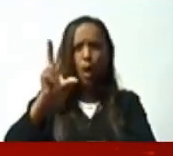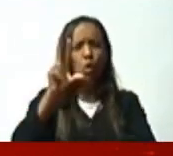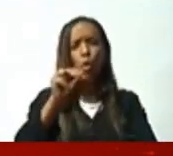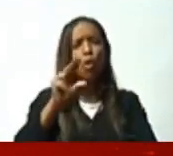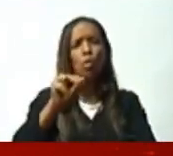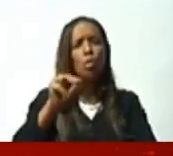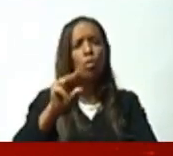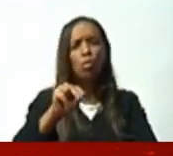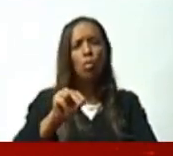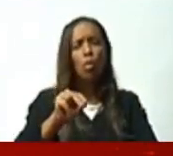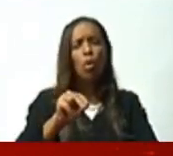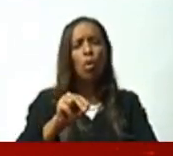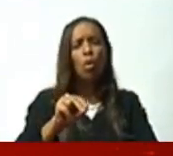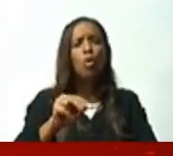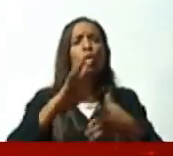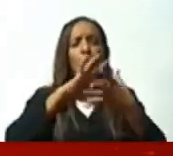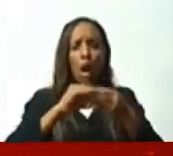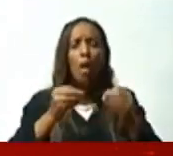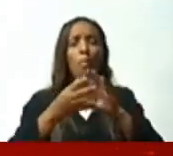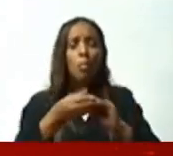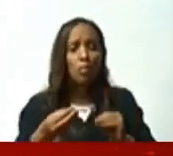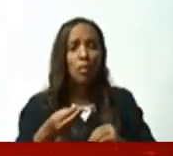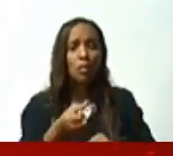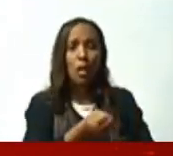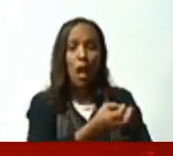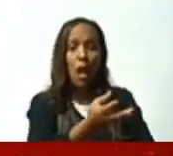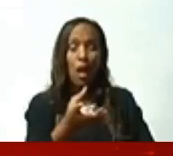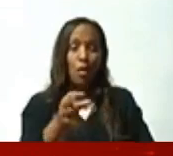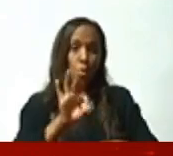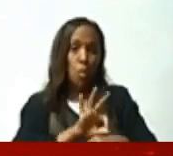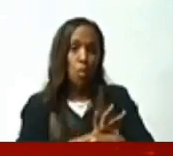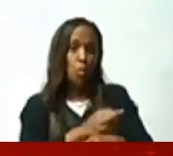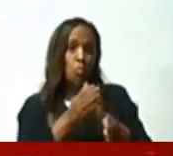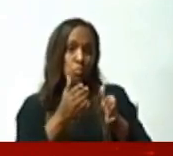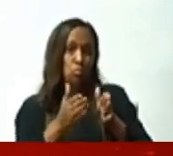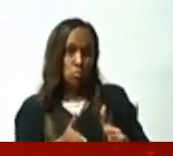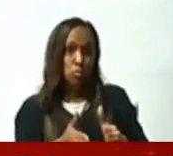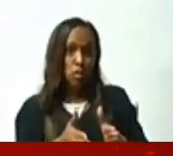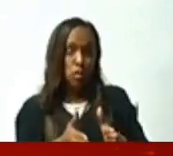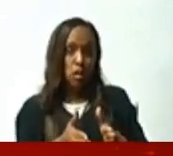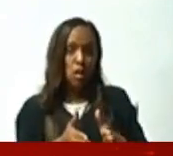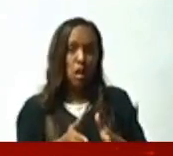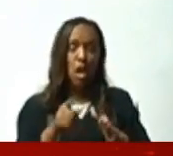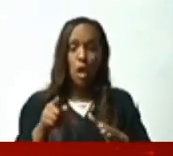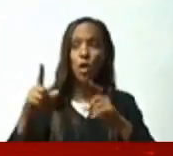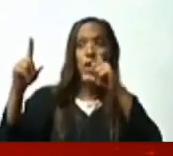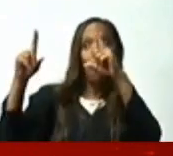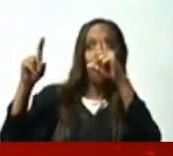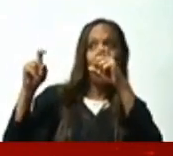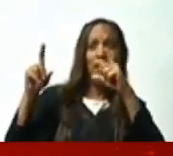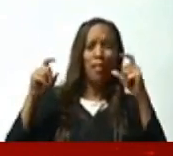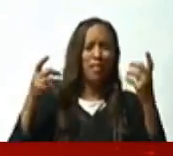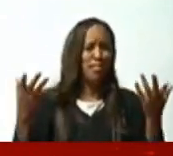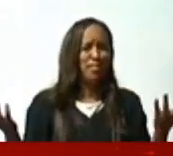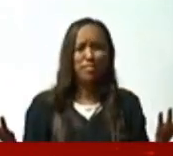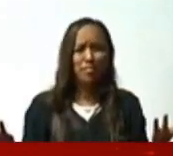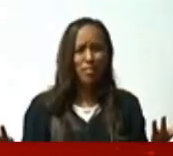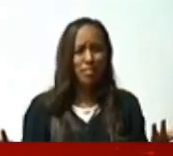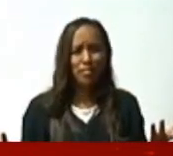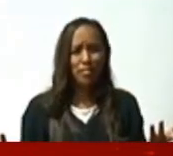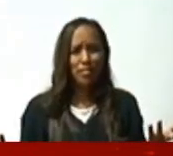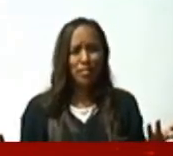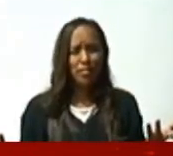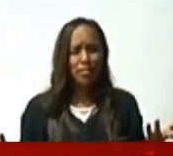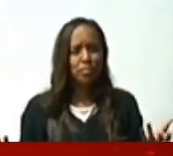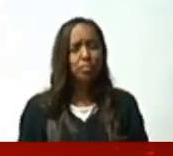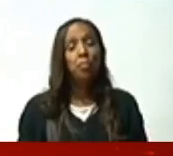sumen cuatro nuevas provincias que no fueron impactadas por el huracán Fiona, no sé qué hacen